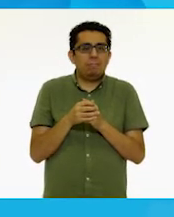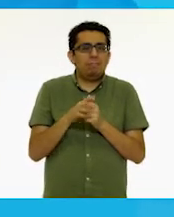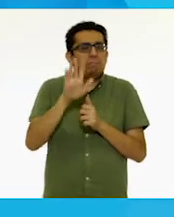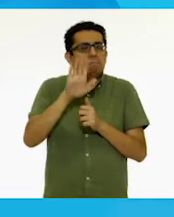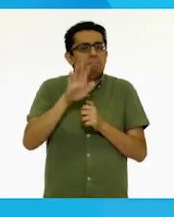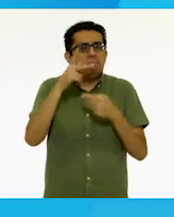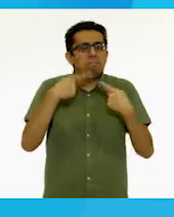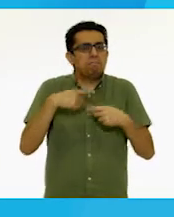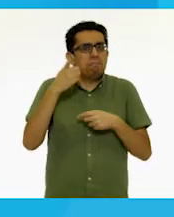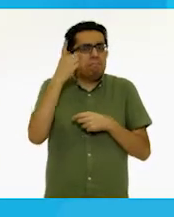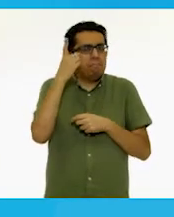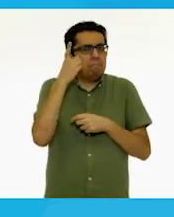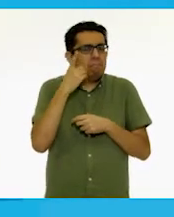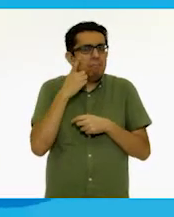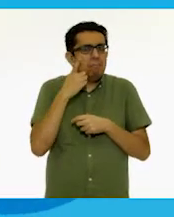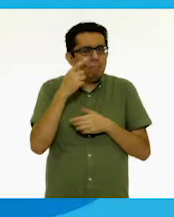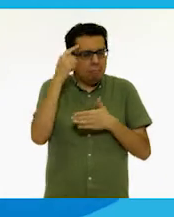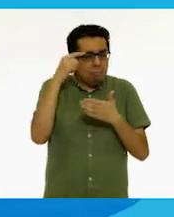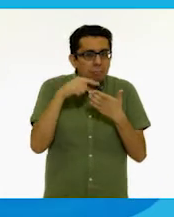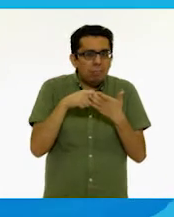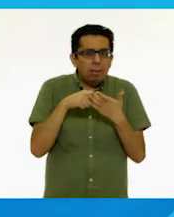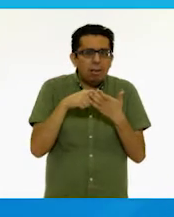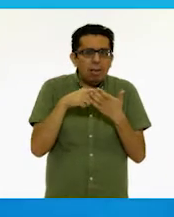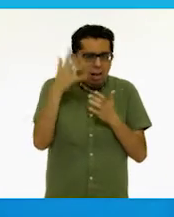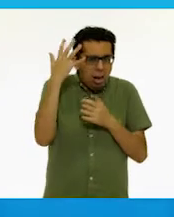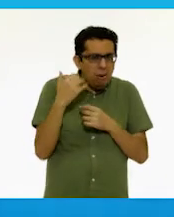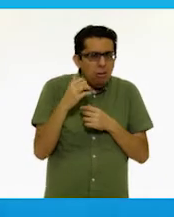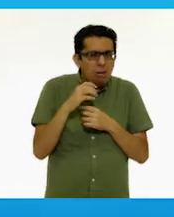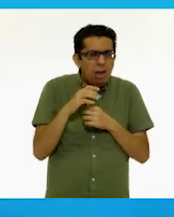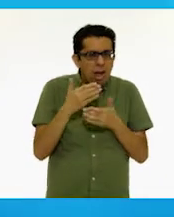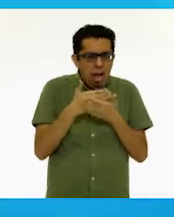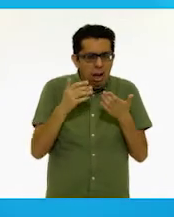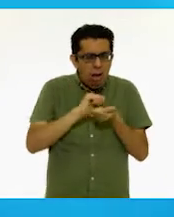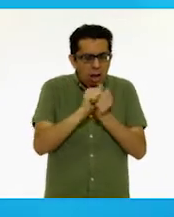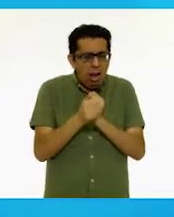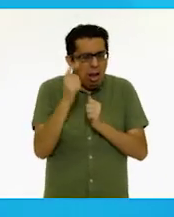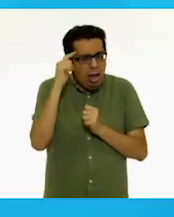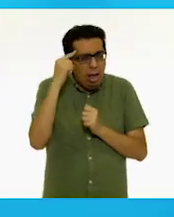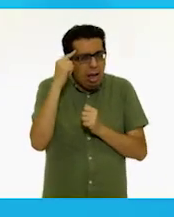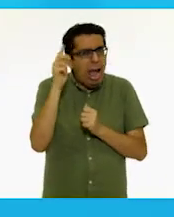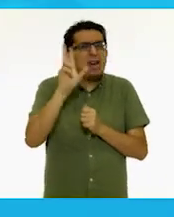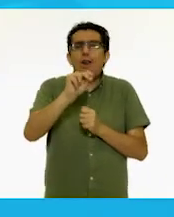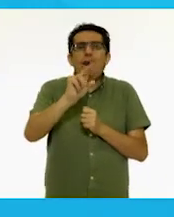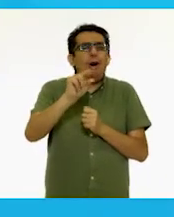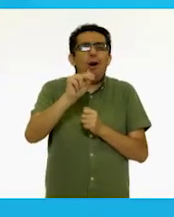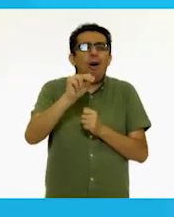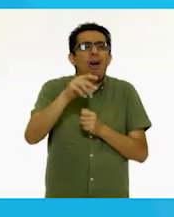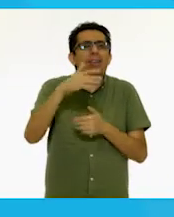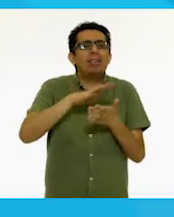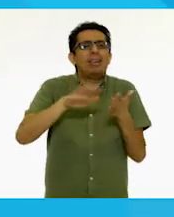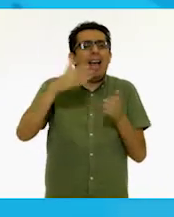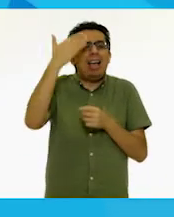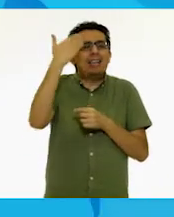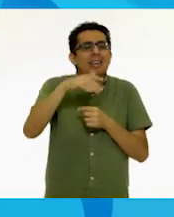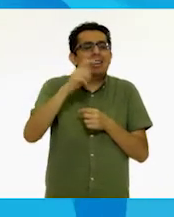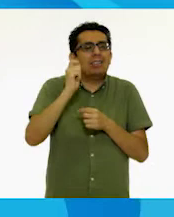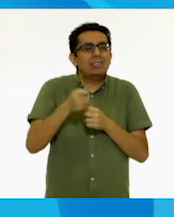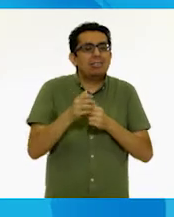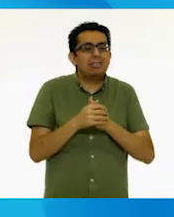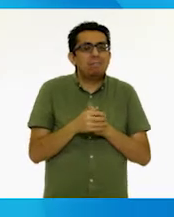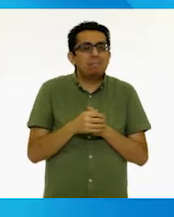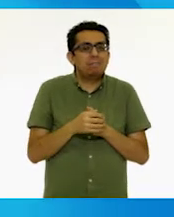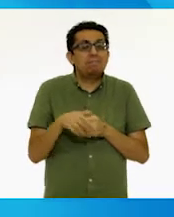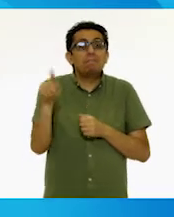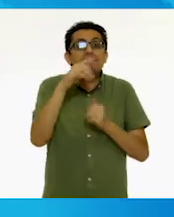enojado? Yo creo que sí. ¡Ay! ¡No, no, no! ¡Ya sé qué es! A ver, espera. Ahí en